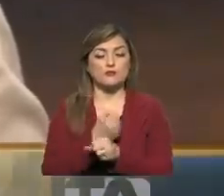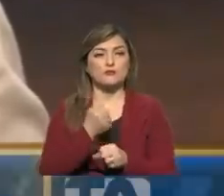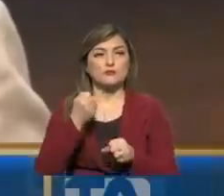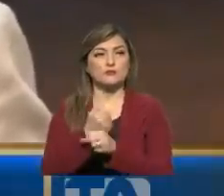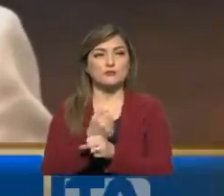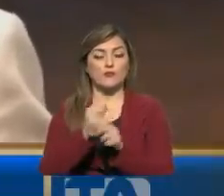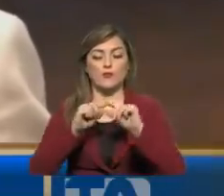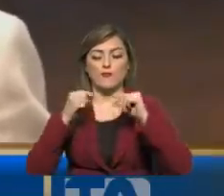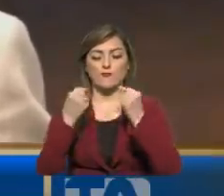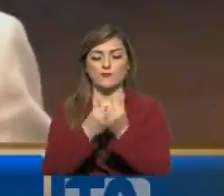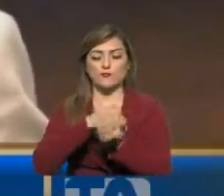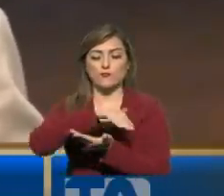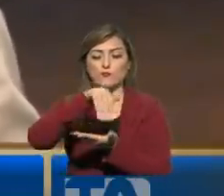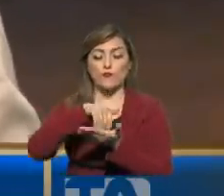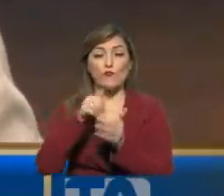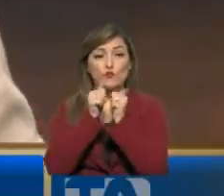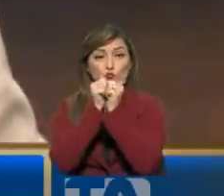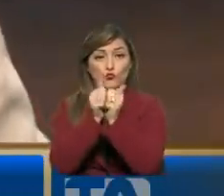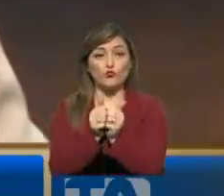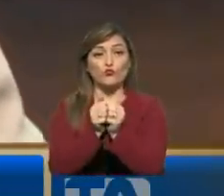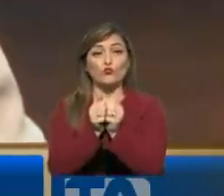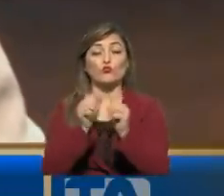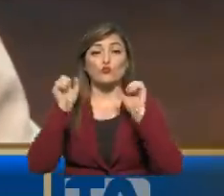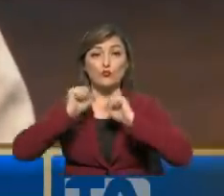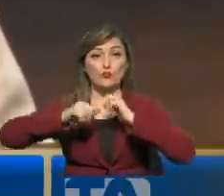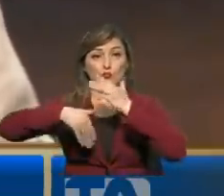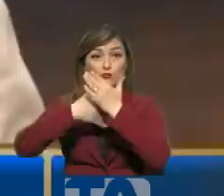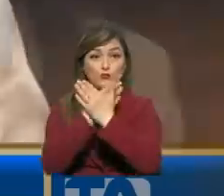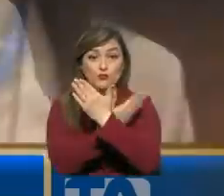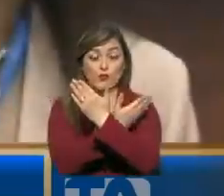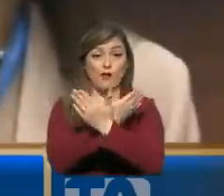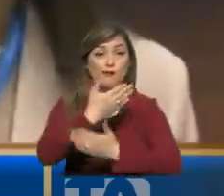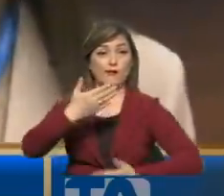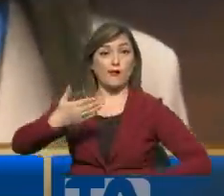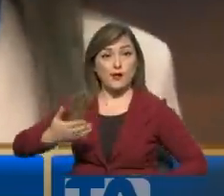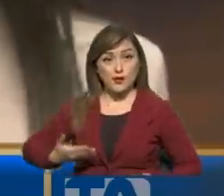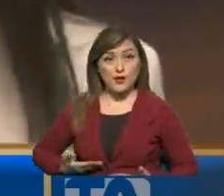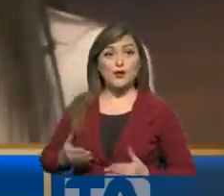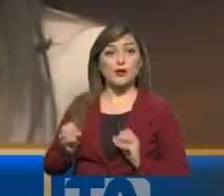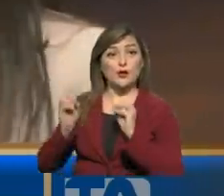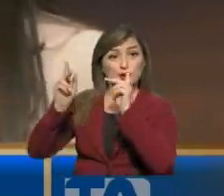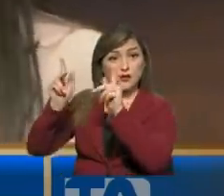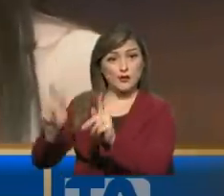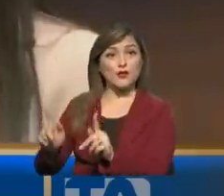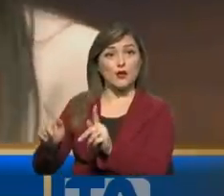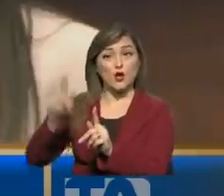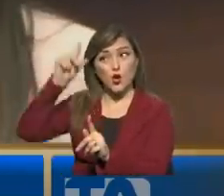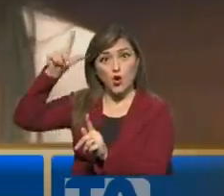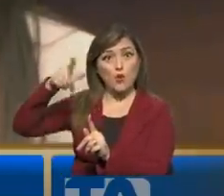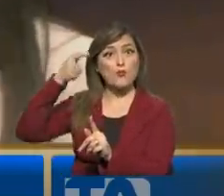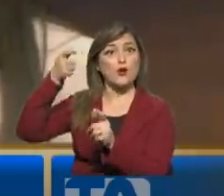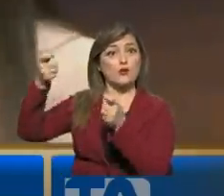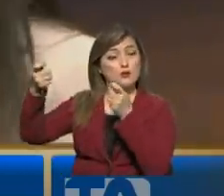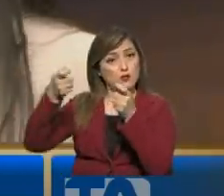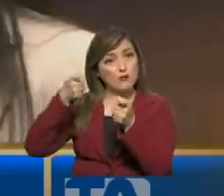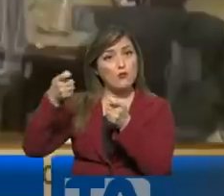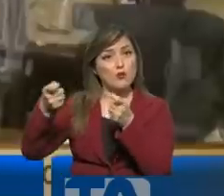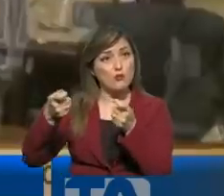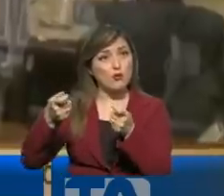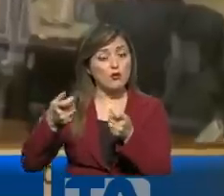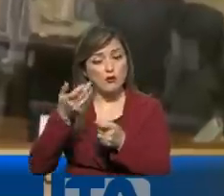gran frente unido que permita al nuevo ejecutivo darle la oportunidad de